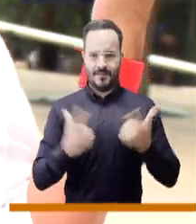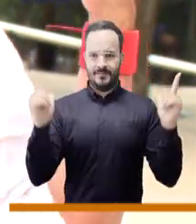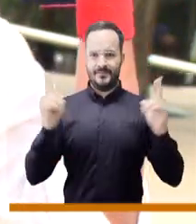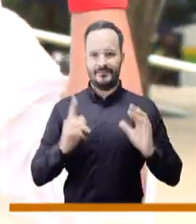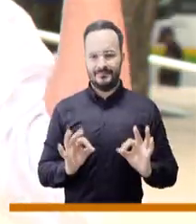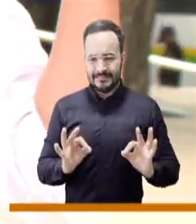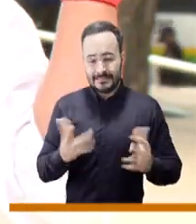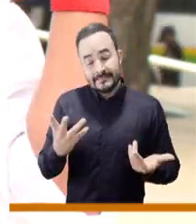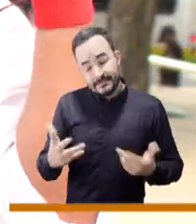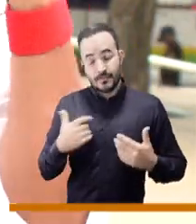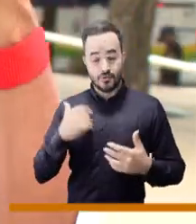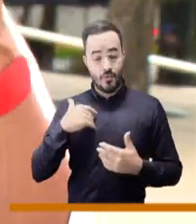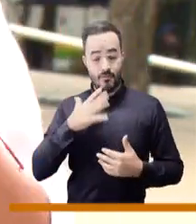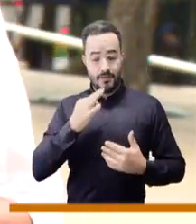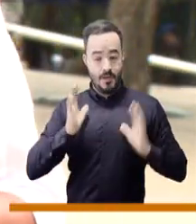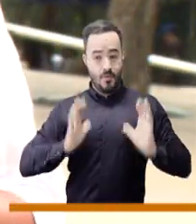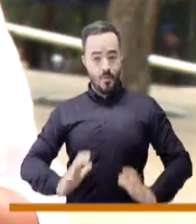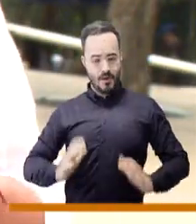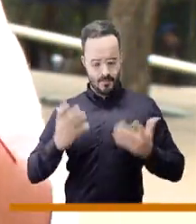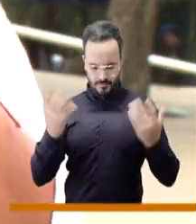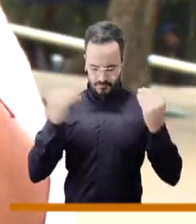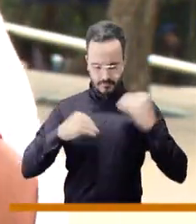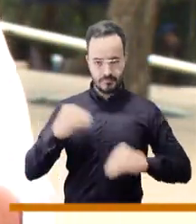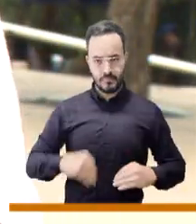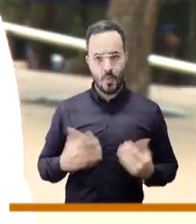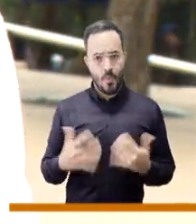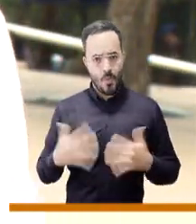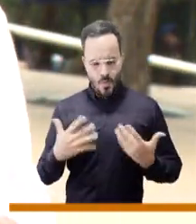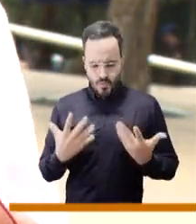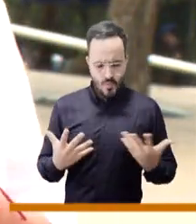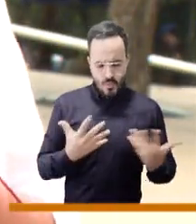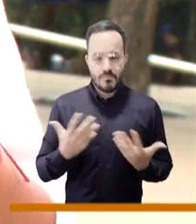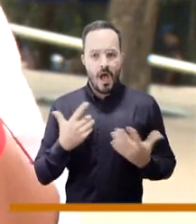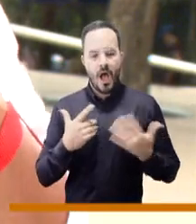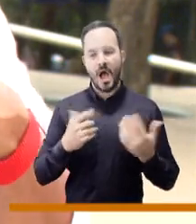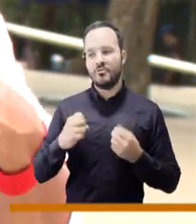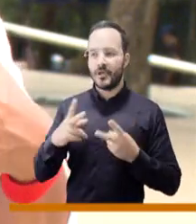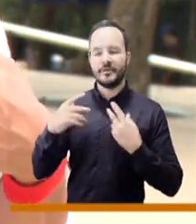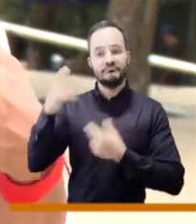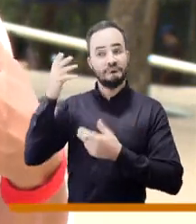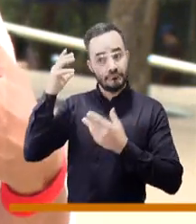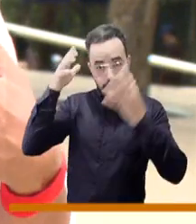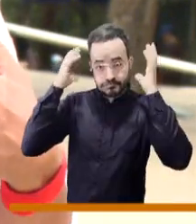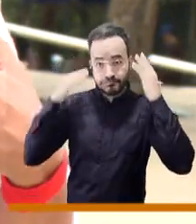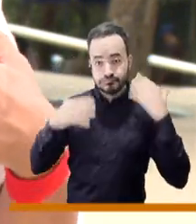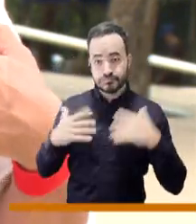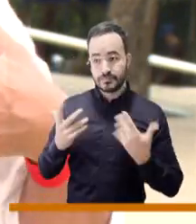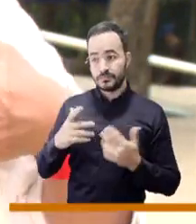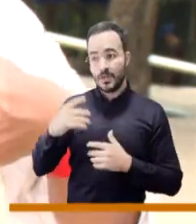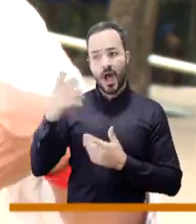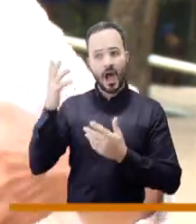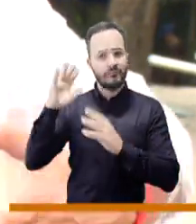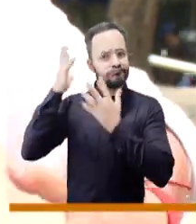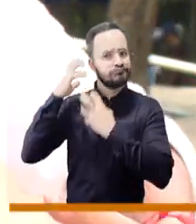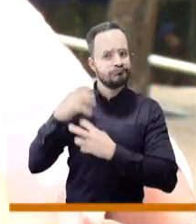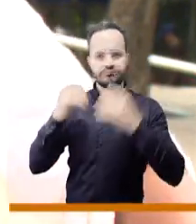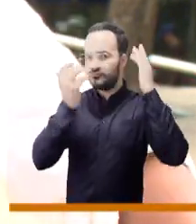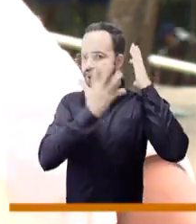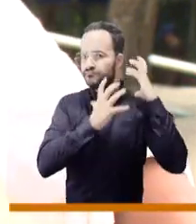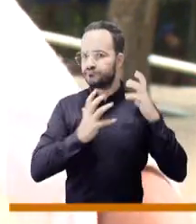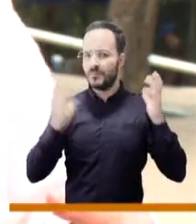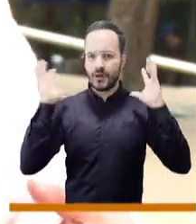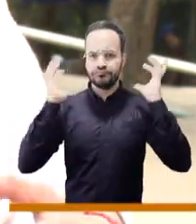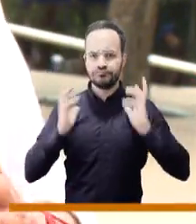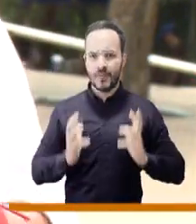largo, crespo, no me lo plancho, me tinturo un poco, alguna gente se puede poner calva, otra gente se